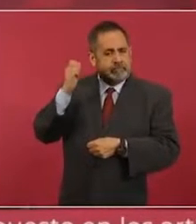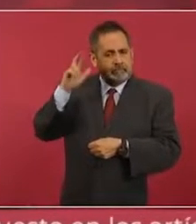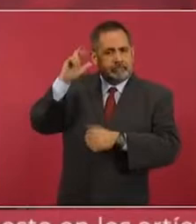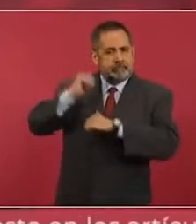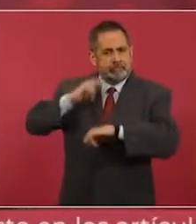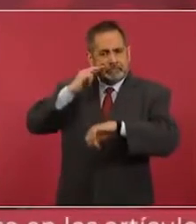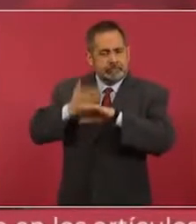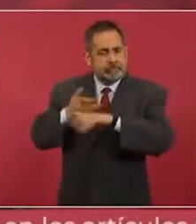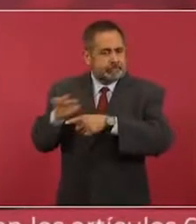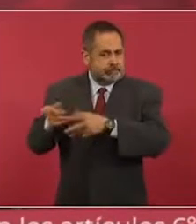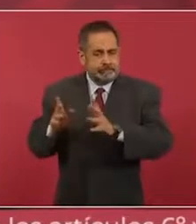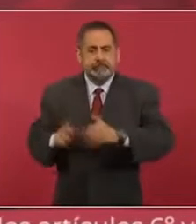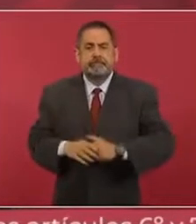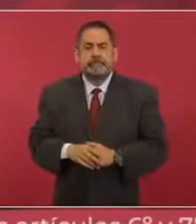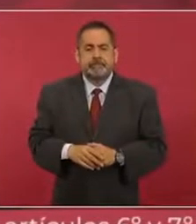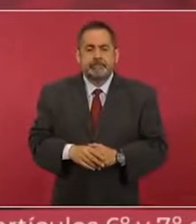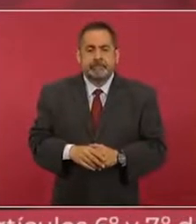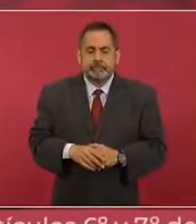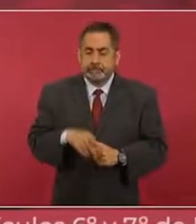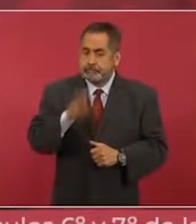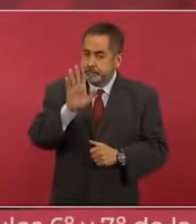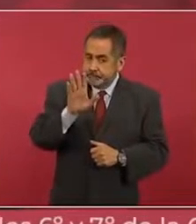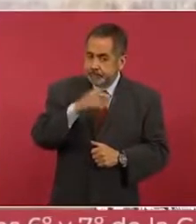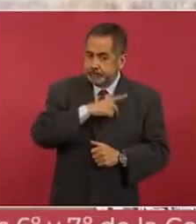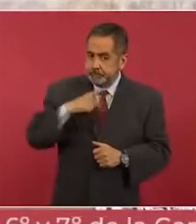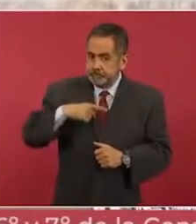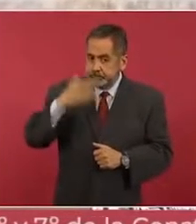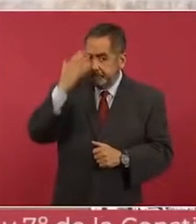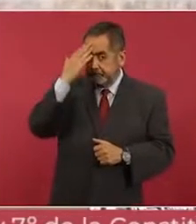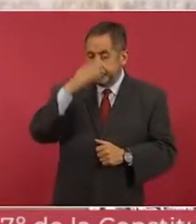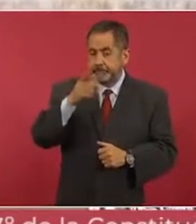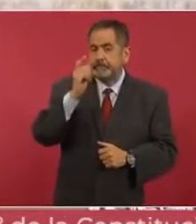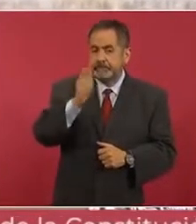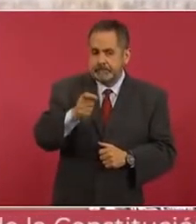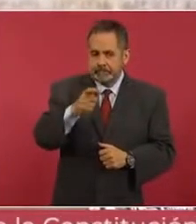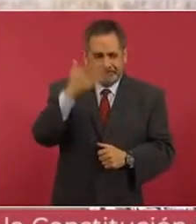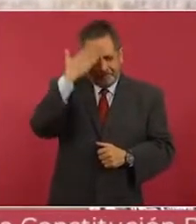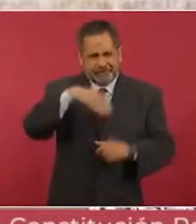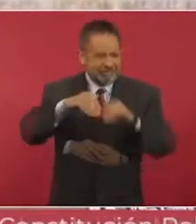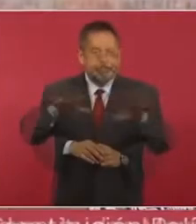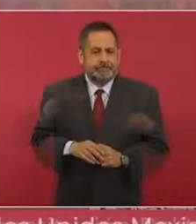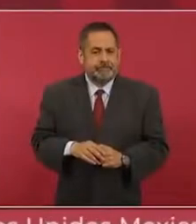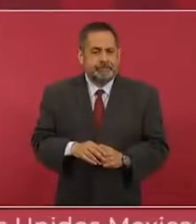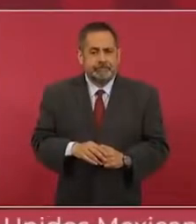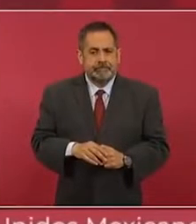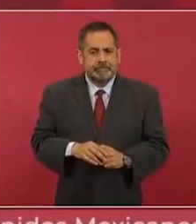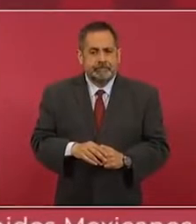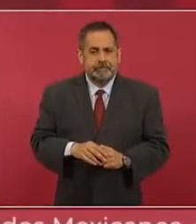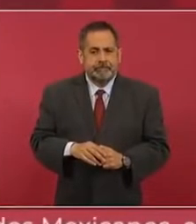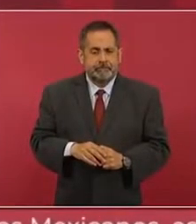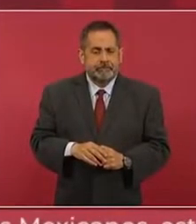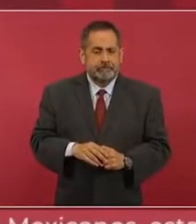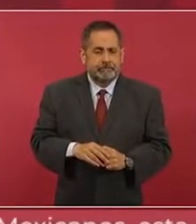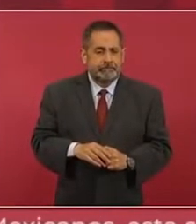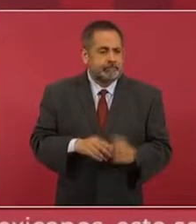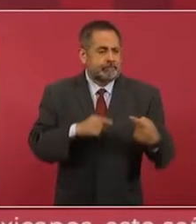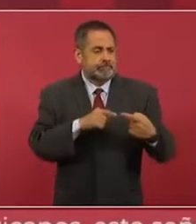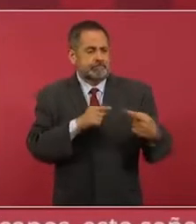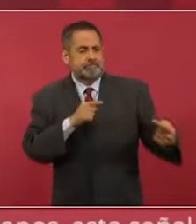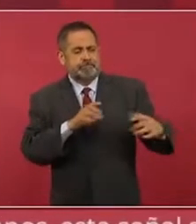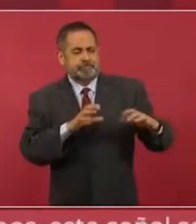Lo que se debe de saber, sí se sabe, pero los